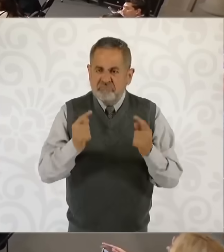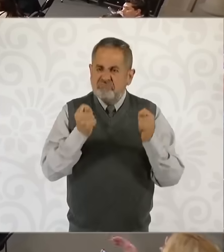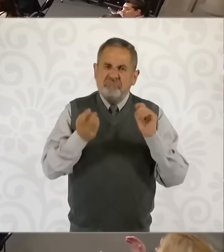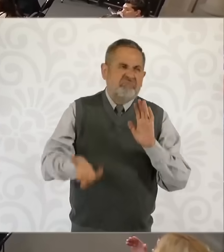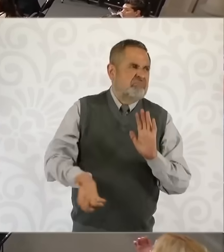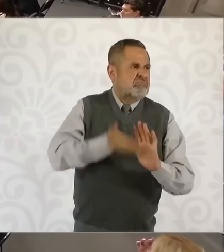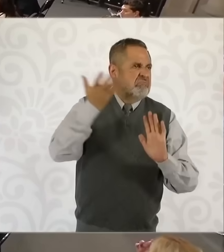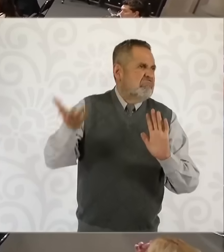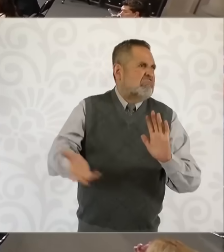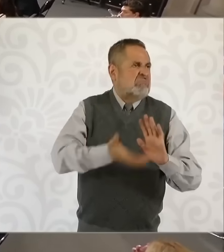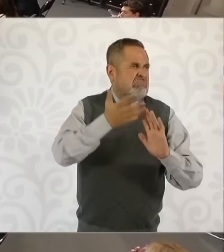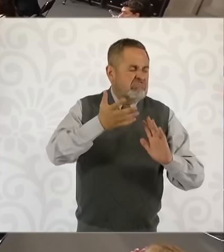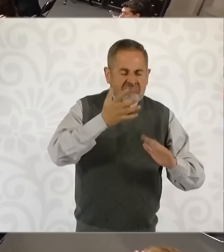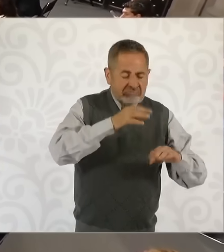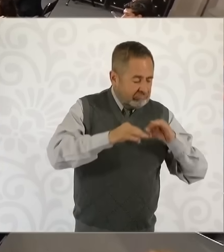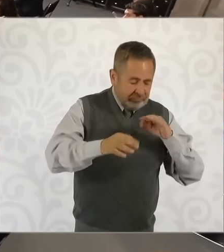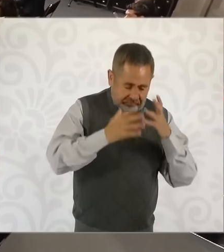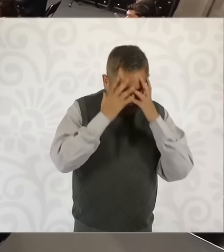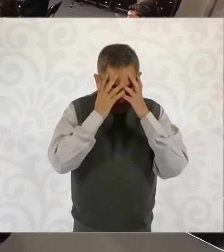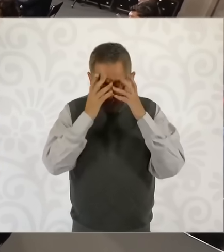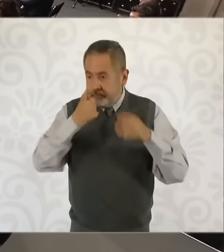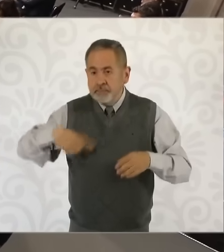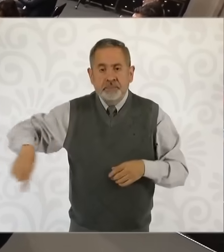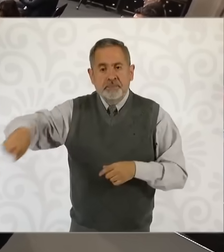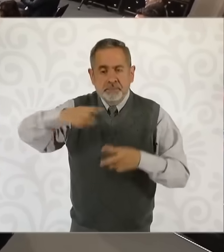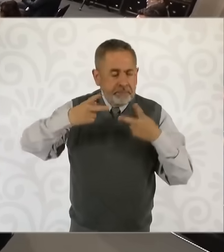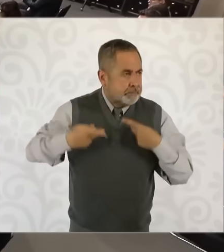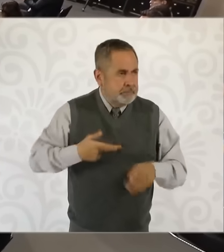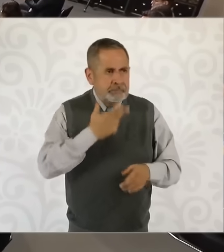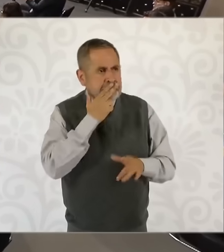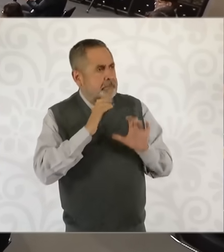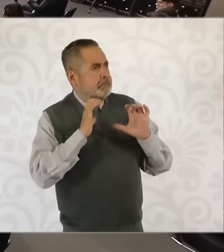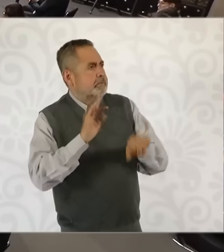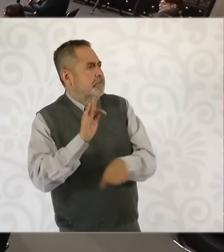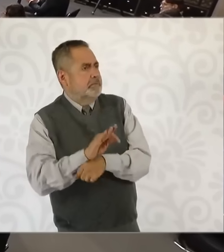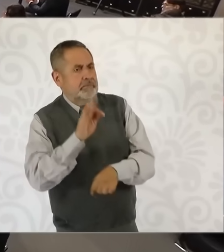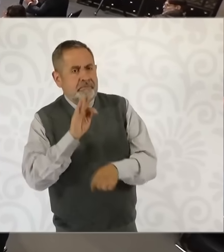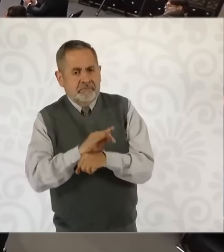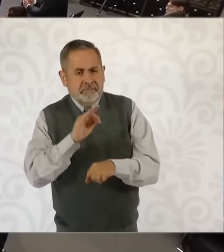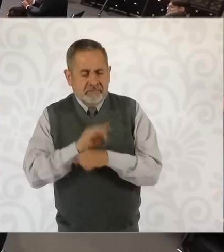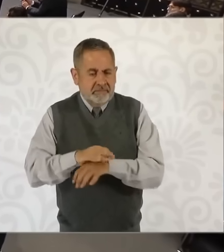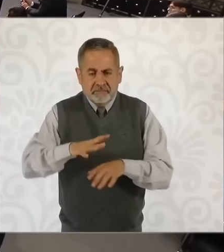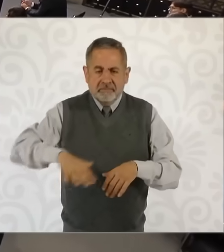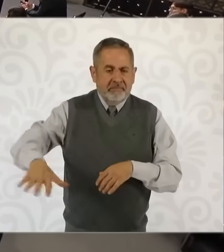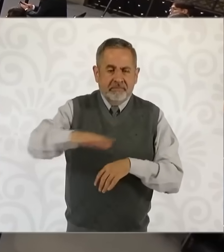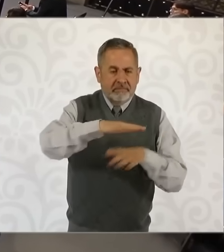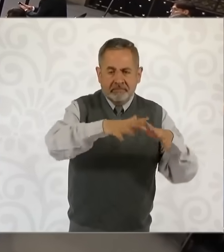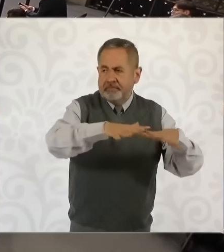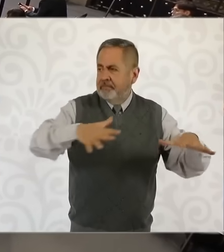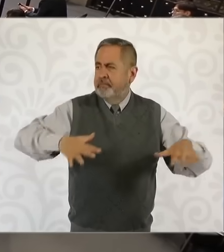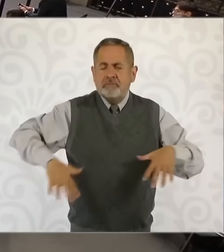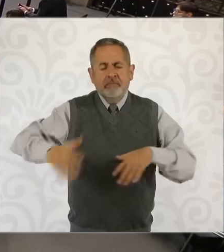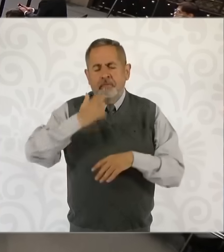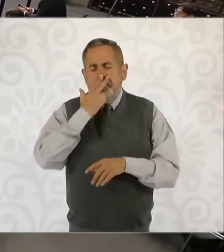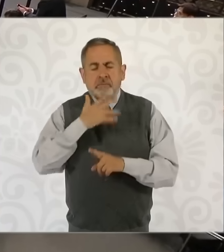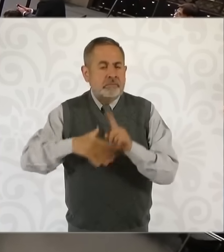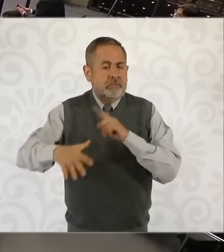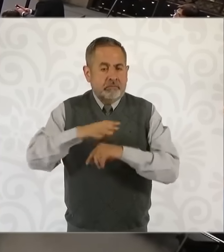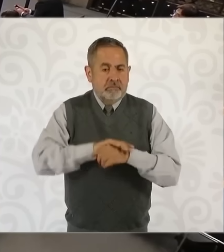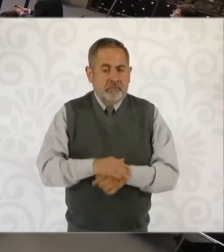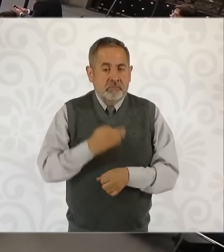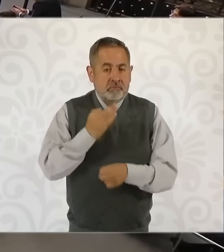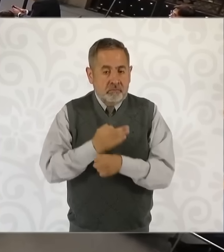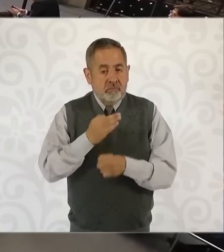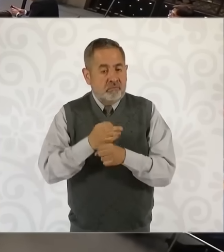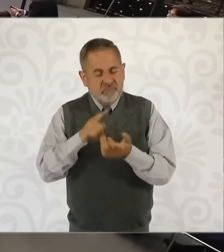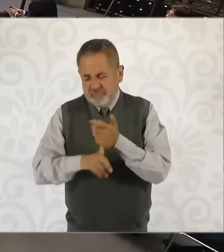estamos todos los grupos ambientalistas defendiendo todo lo que podemos defender del medio ambiente. Ahorita en Bucerías